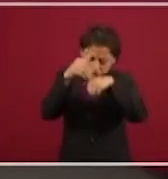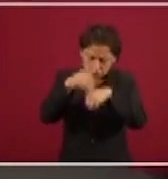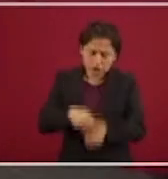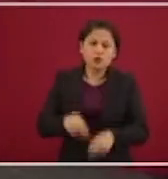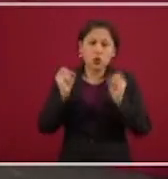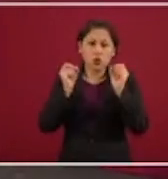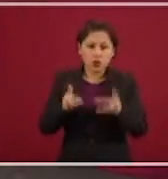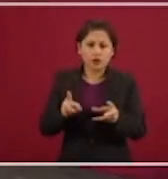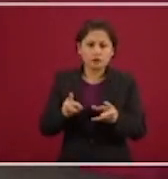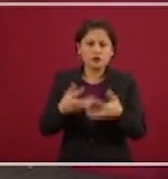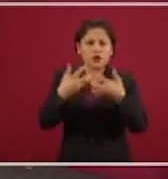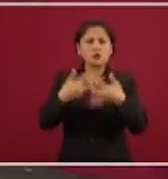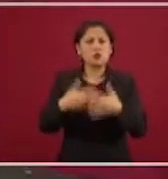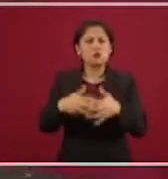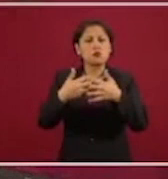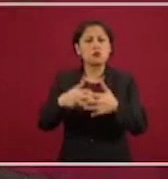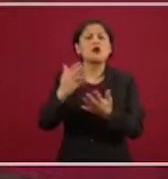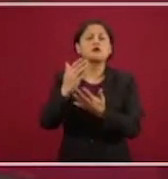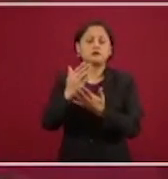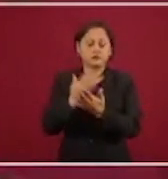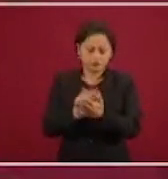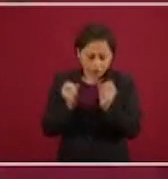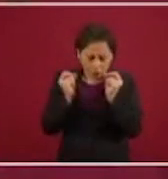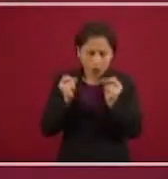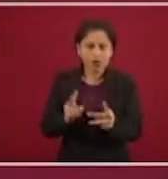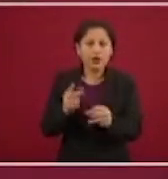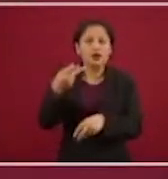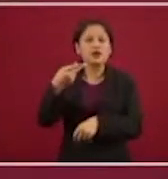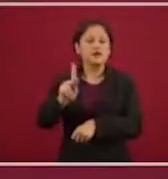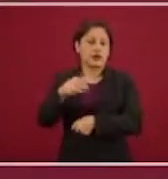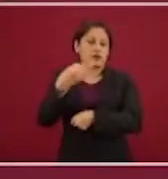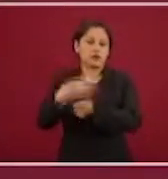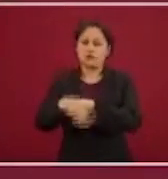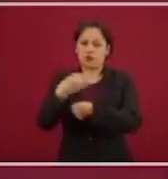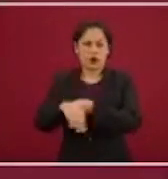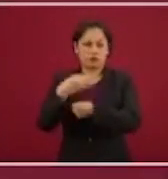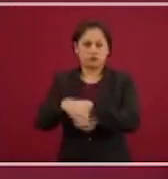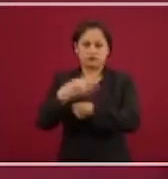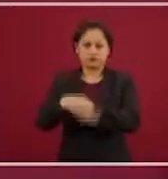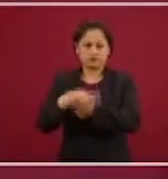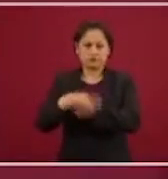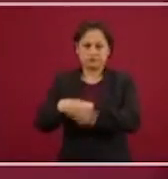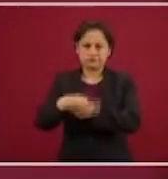la producción, pero esto va a ser temporal y vamos a seguir